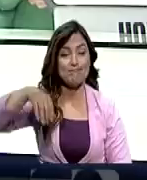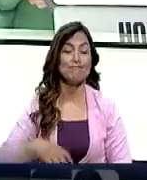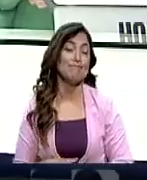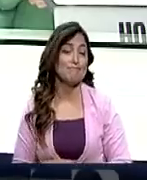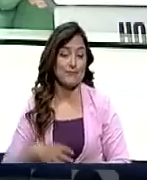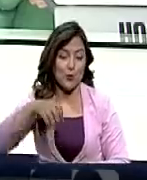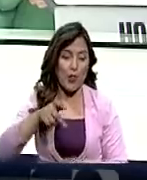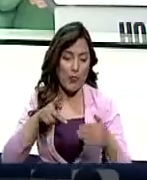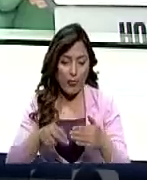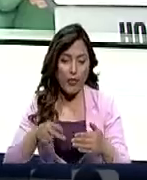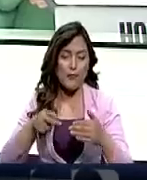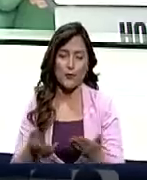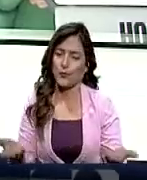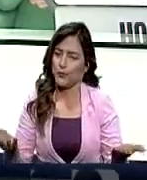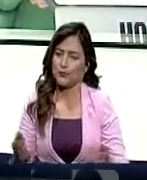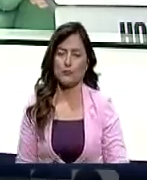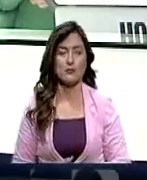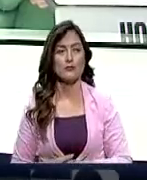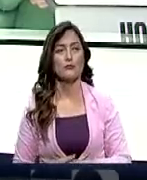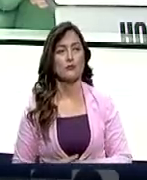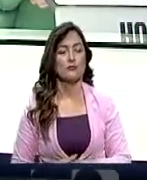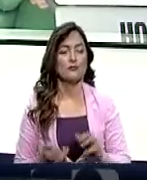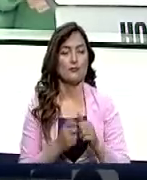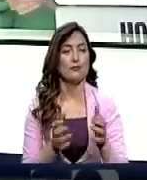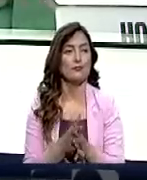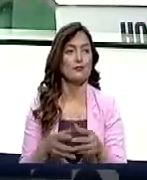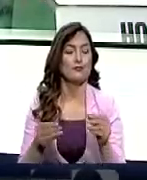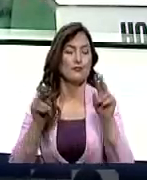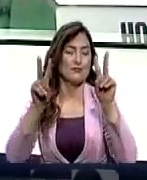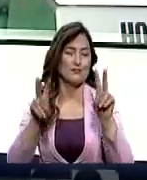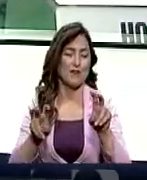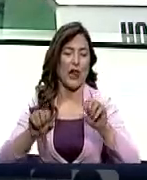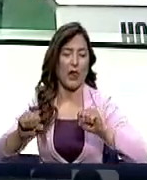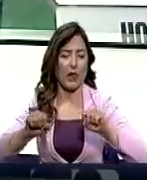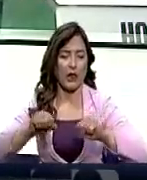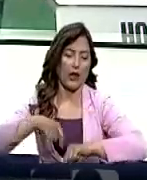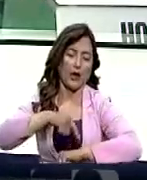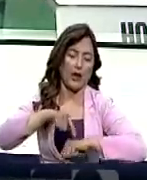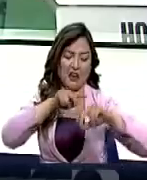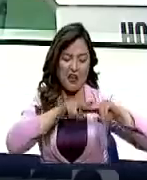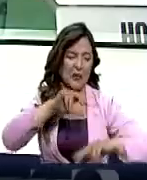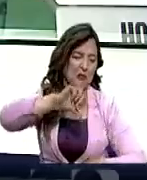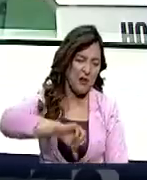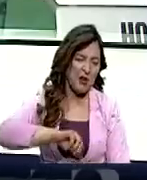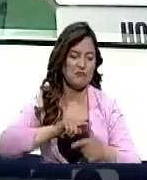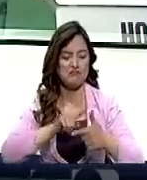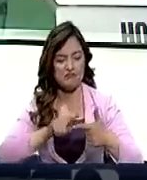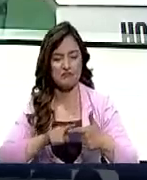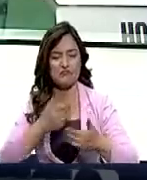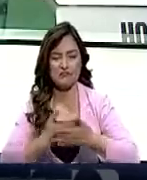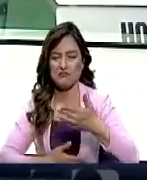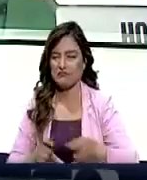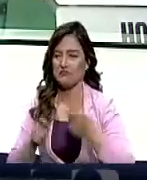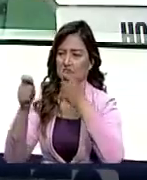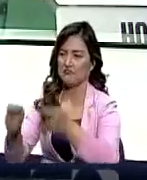les llega las 24 horas. A veces estos problemas no se solucionan por temas burocráticos, porque no revisan bien, porque un papel no llegó donde